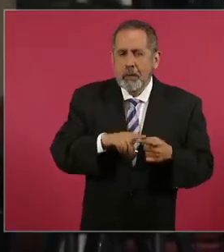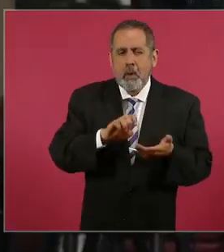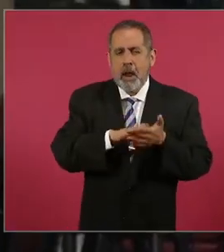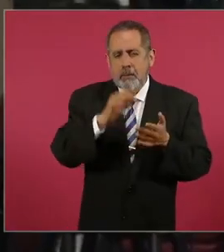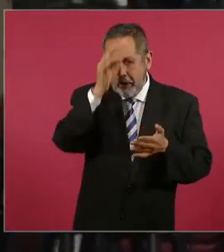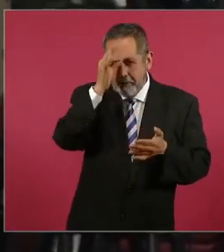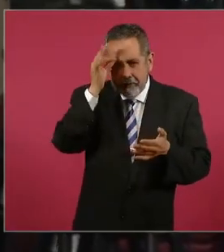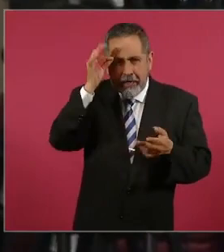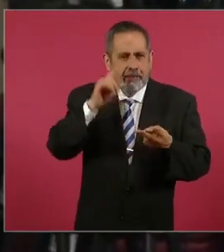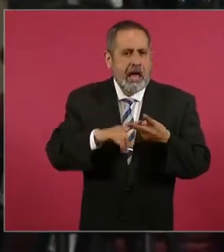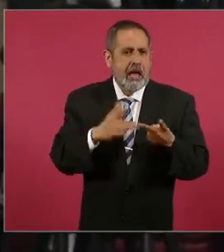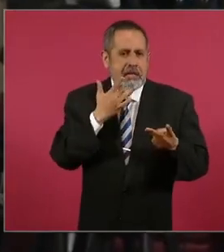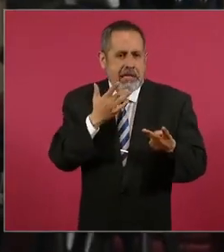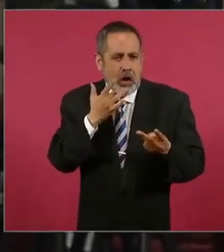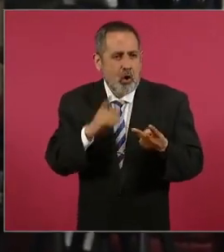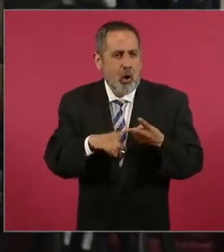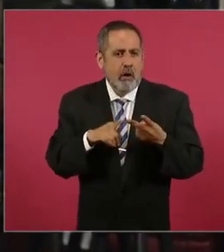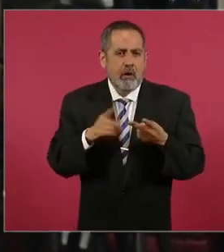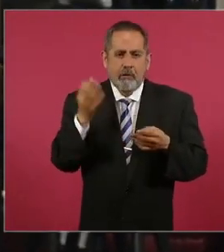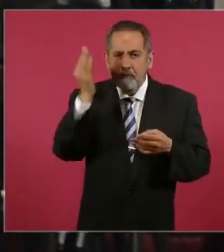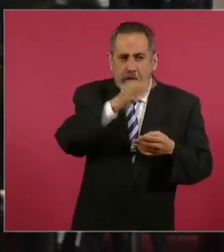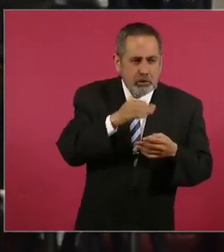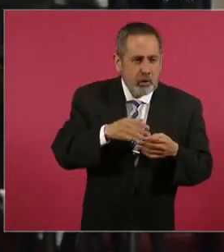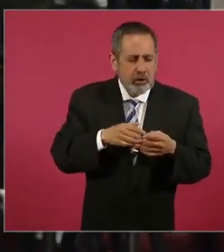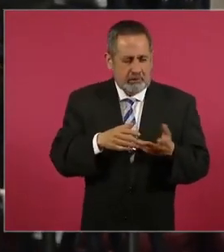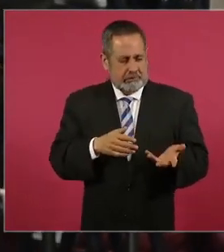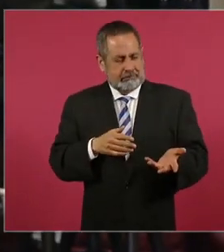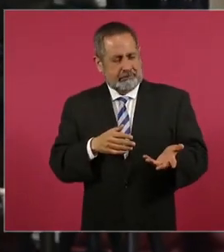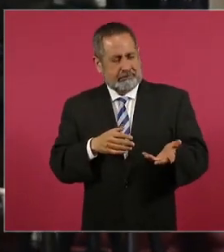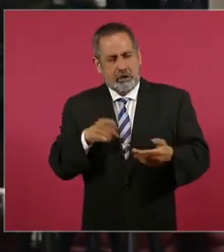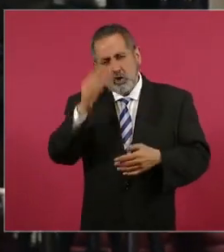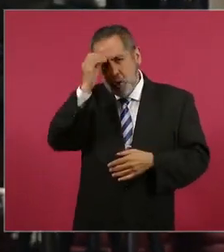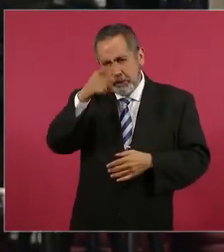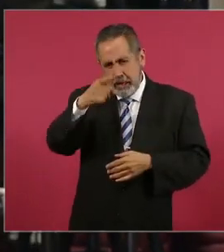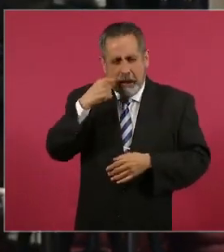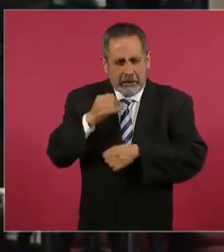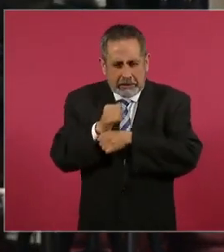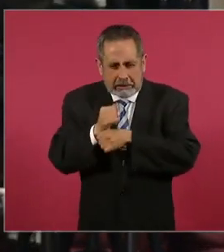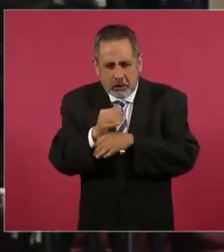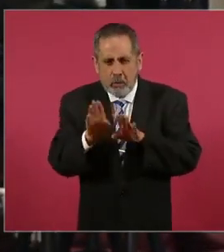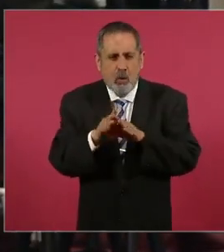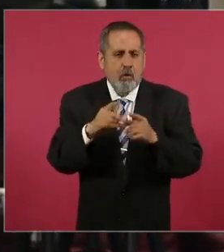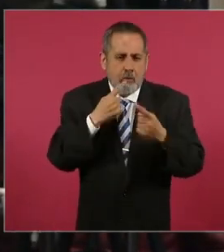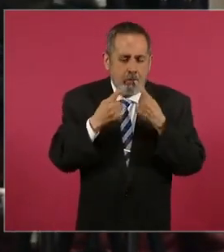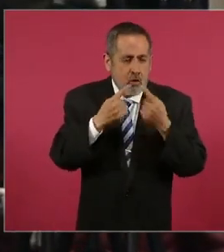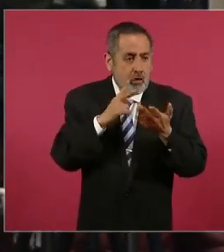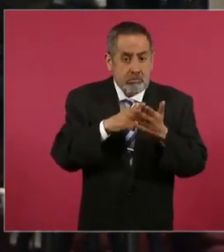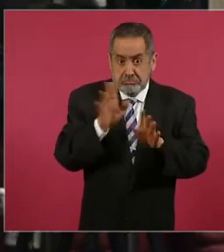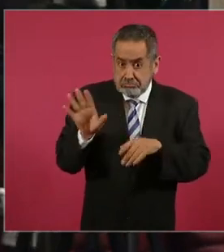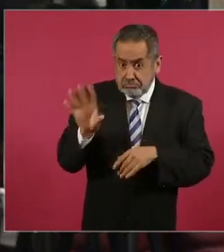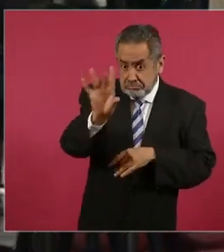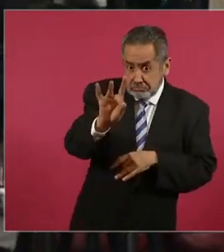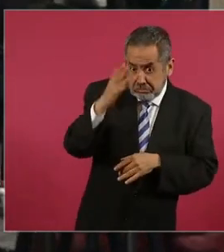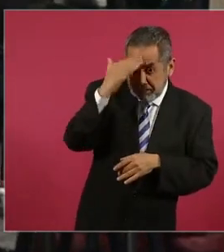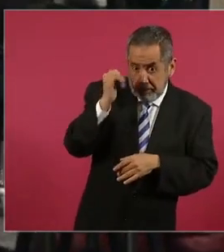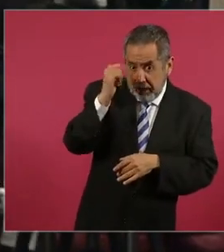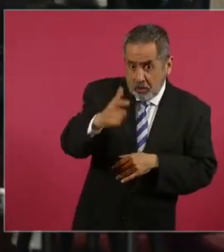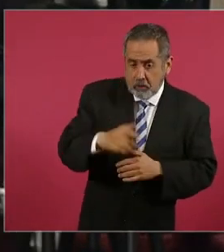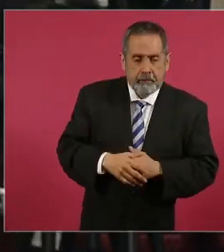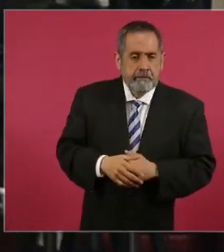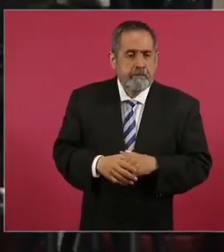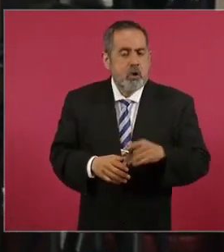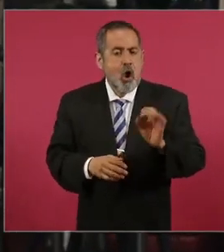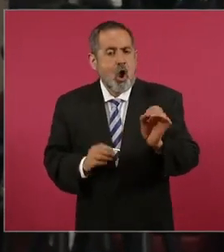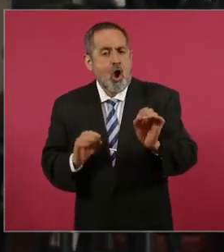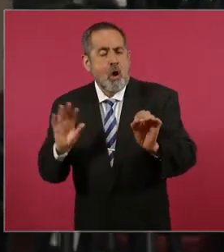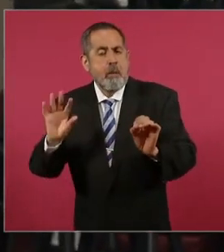Kahlo, Diego Rivera. ¿Cuál es su opinión al respecto? Y si ya hay avances en esta renegociación, no sé si le han comunicado algo del gobierno. No, no me han dicho